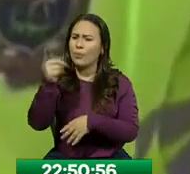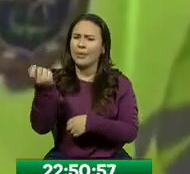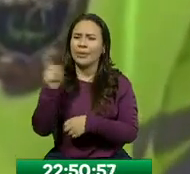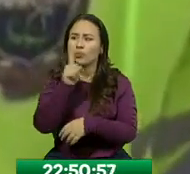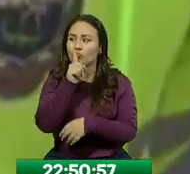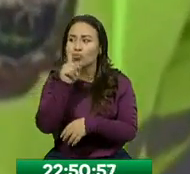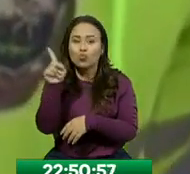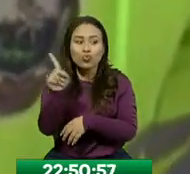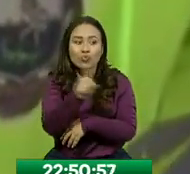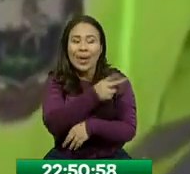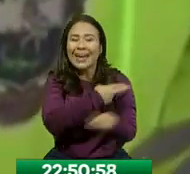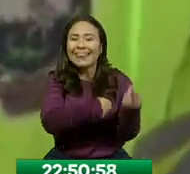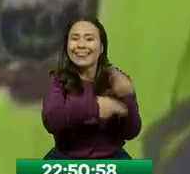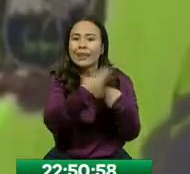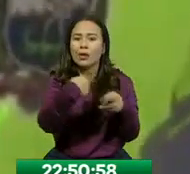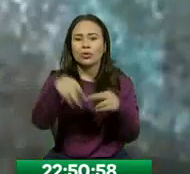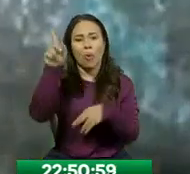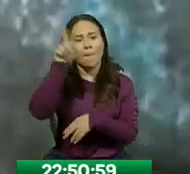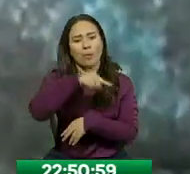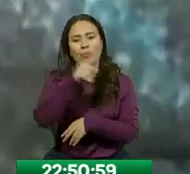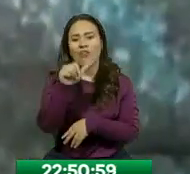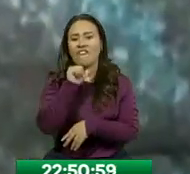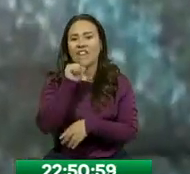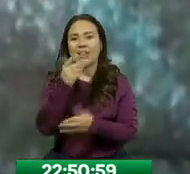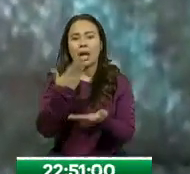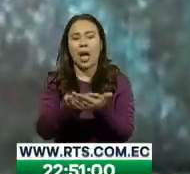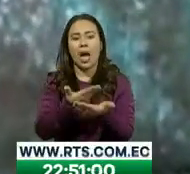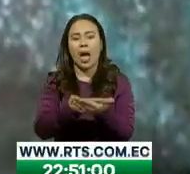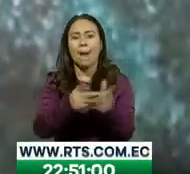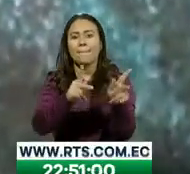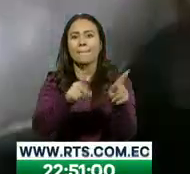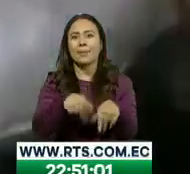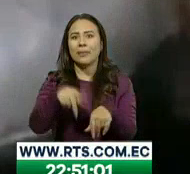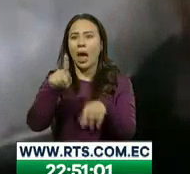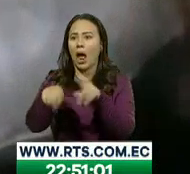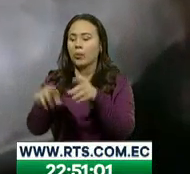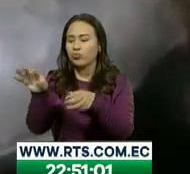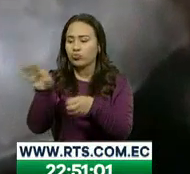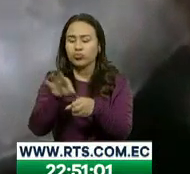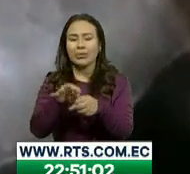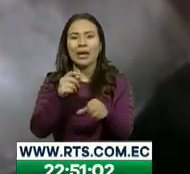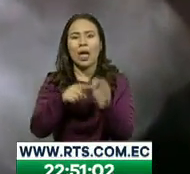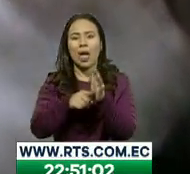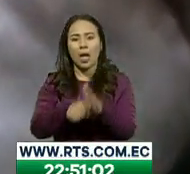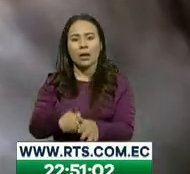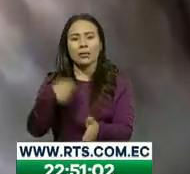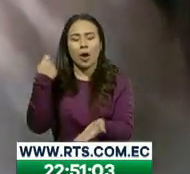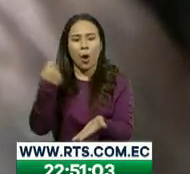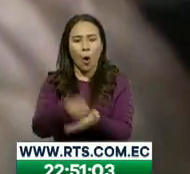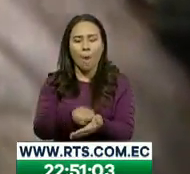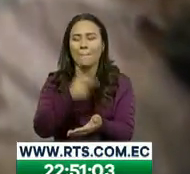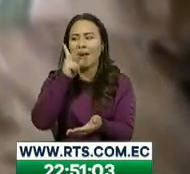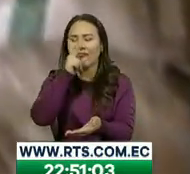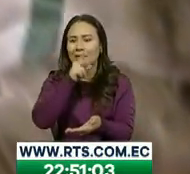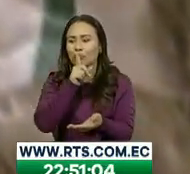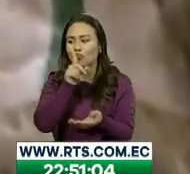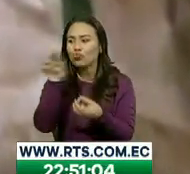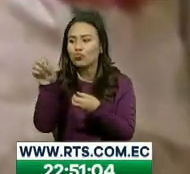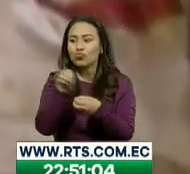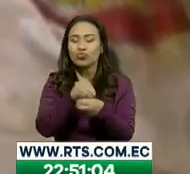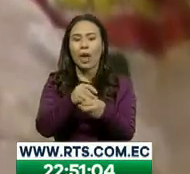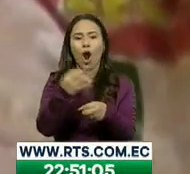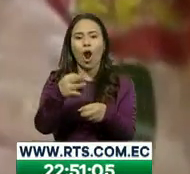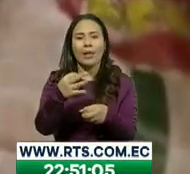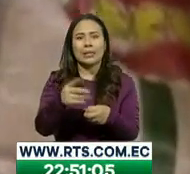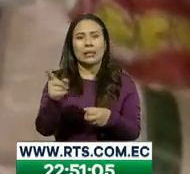la comercialización ilegal. Unos son los que explotan, otros los que compran y transportan. Saben el riesgo, buscan llegar con